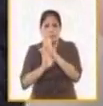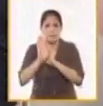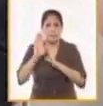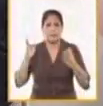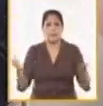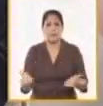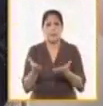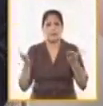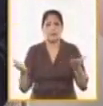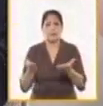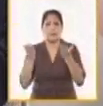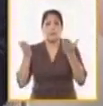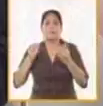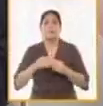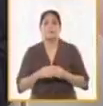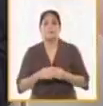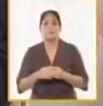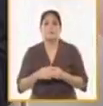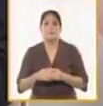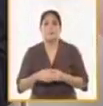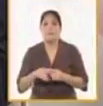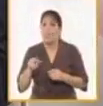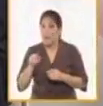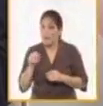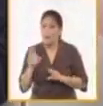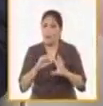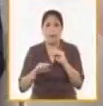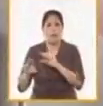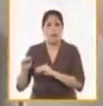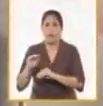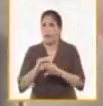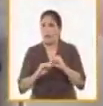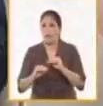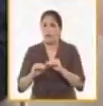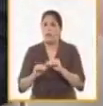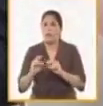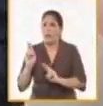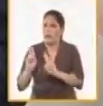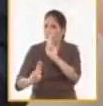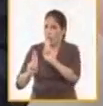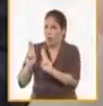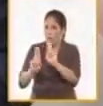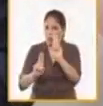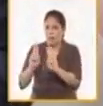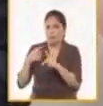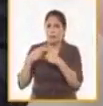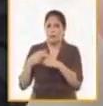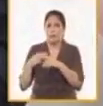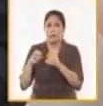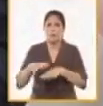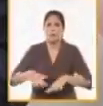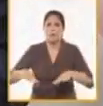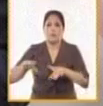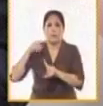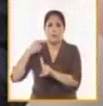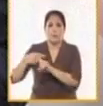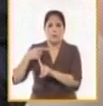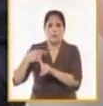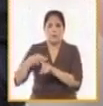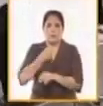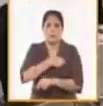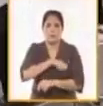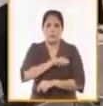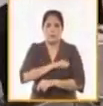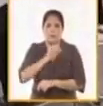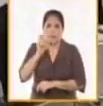y los espacios están hechos para el diálogo, la concertación en búsqueda de soluciones positivas para el pueblo venezolano.